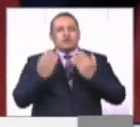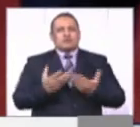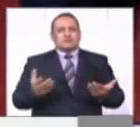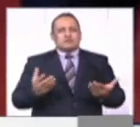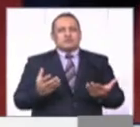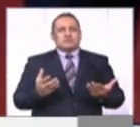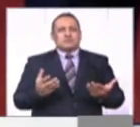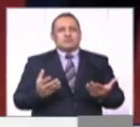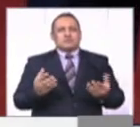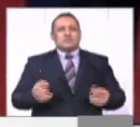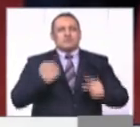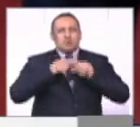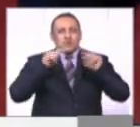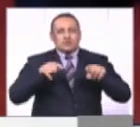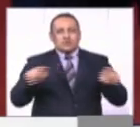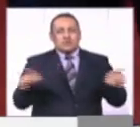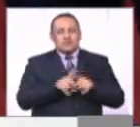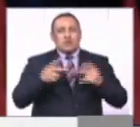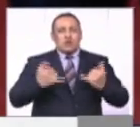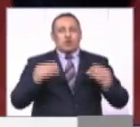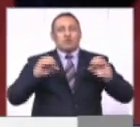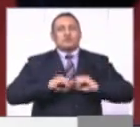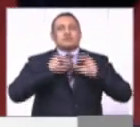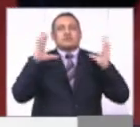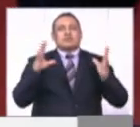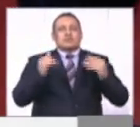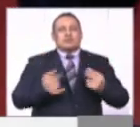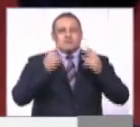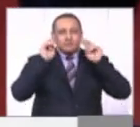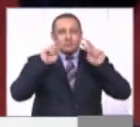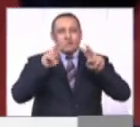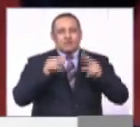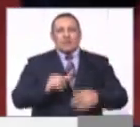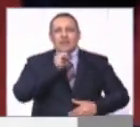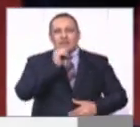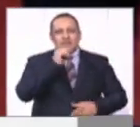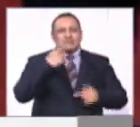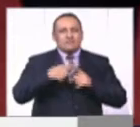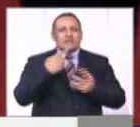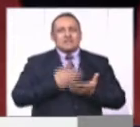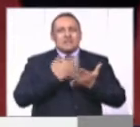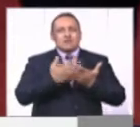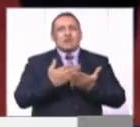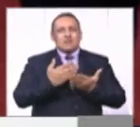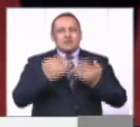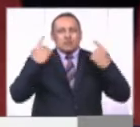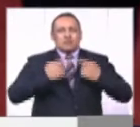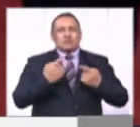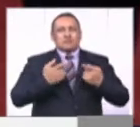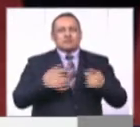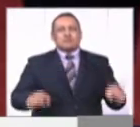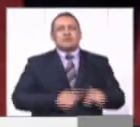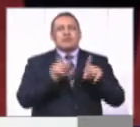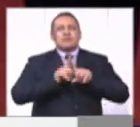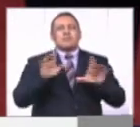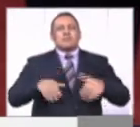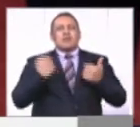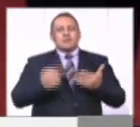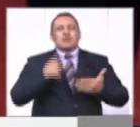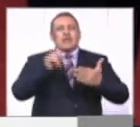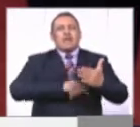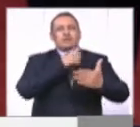presidente Por ende el día de hoy vemos la carencia de argumento de fundamento para poder